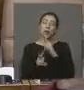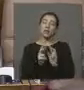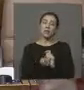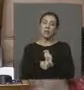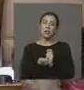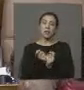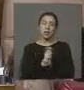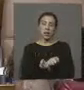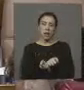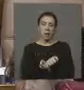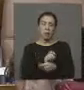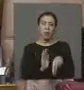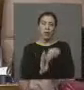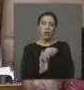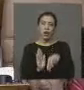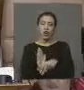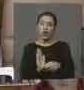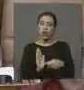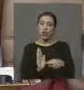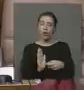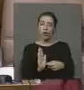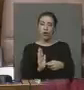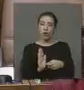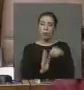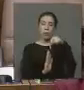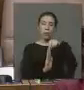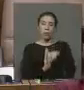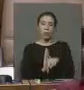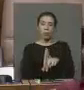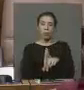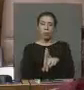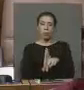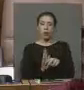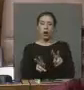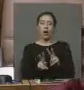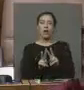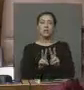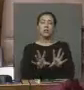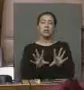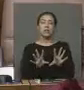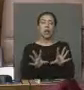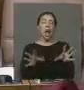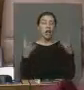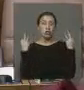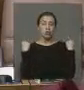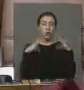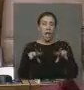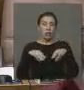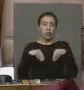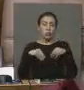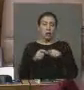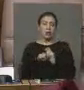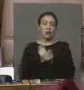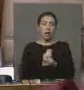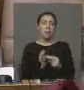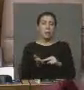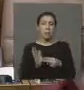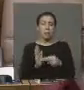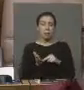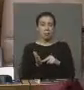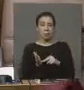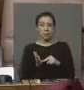modificaciones normativas de fondo que se hagan cargo de estos cambios y de estas